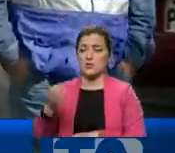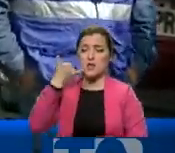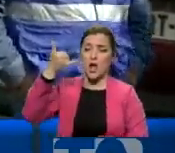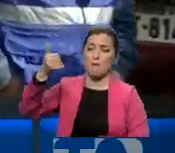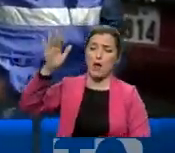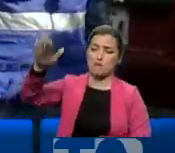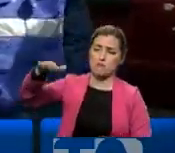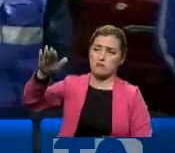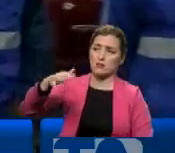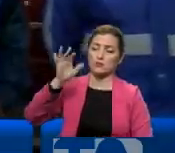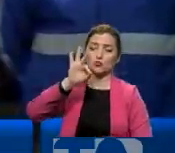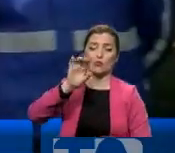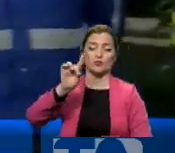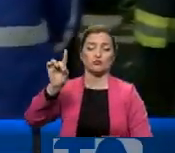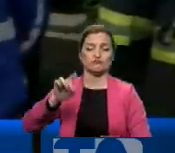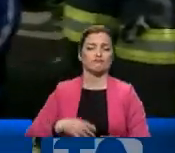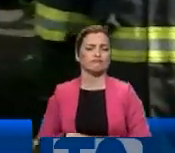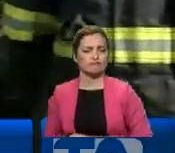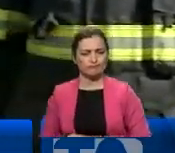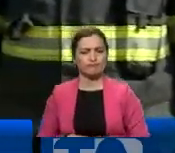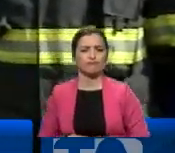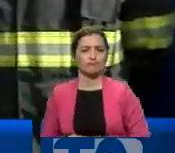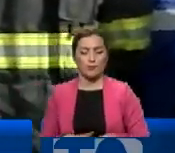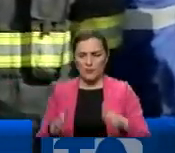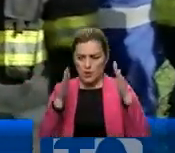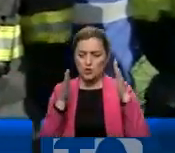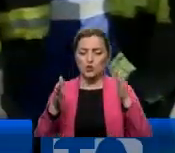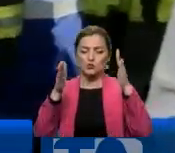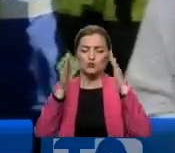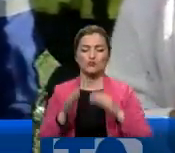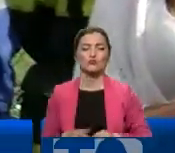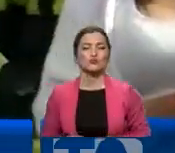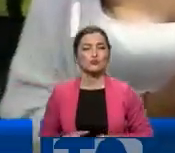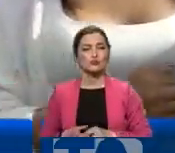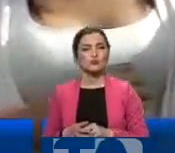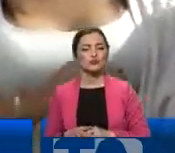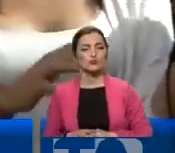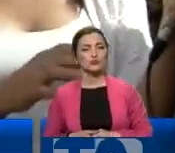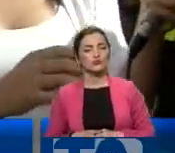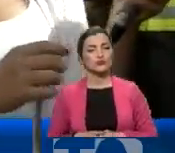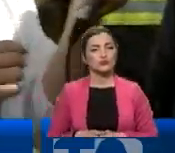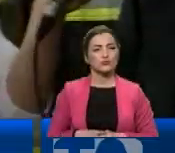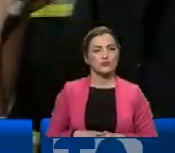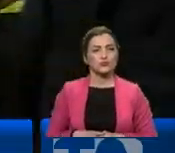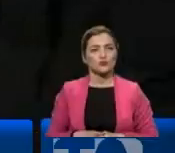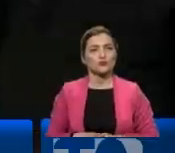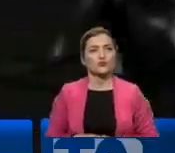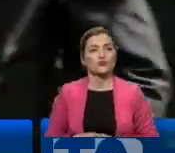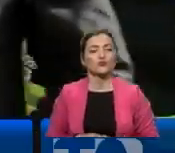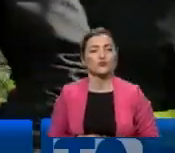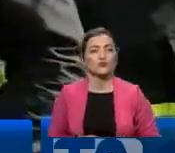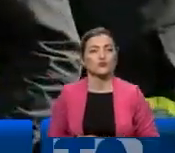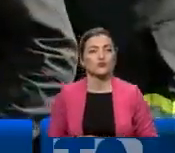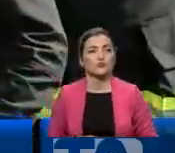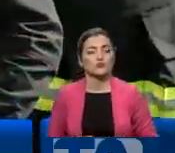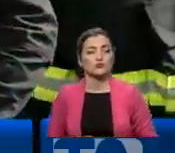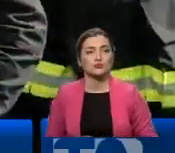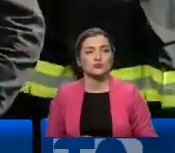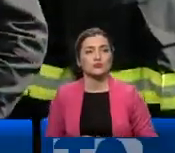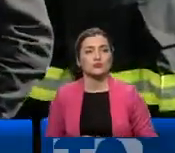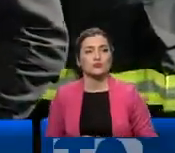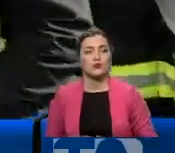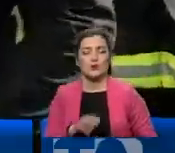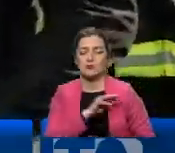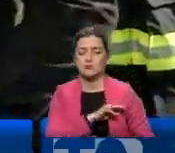al ECU 911, se activa un flujograma de atención y obviamente todos los estamentos de la municipalidad